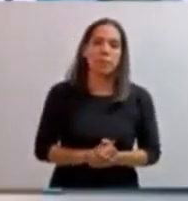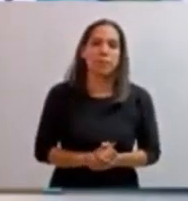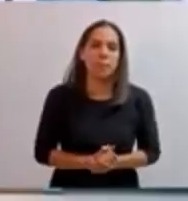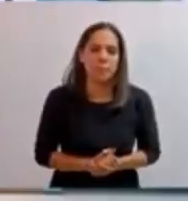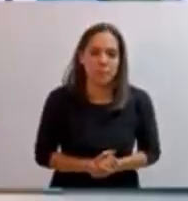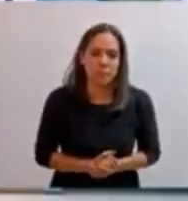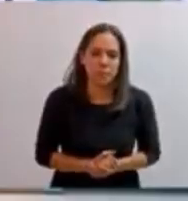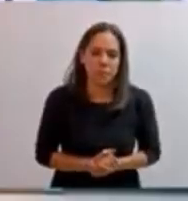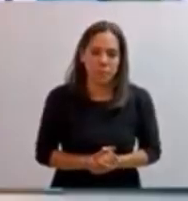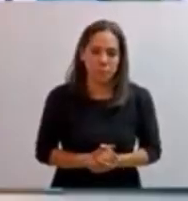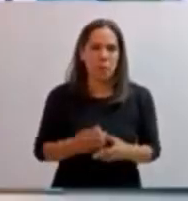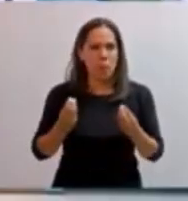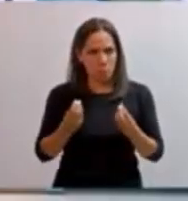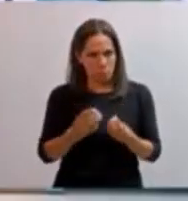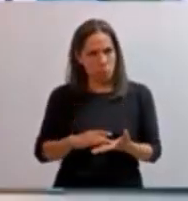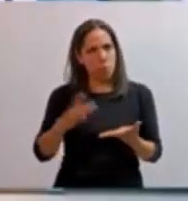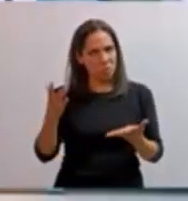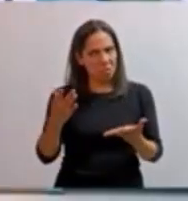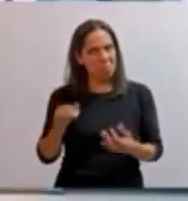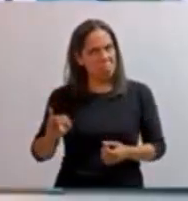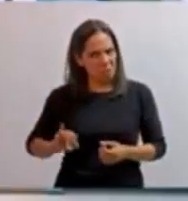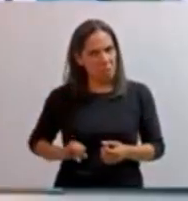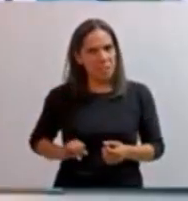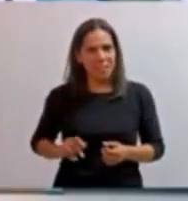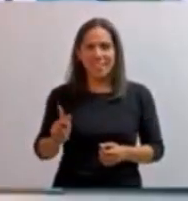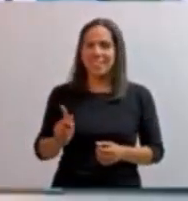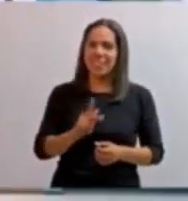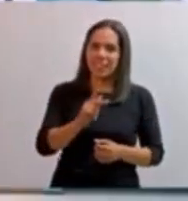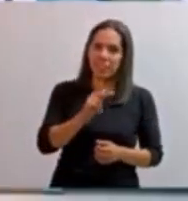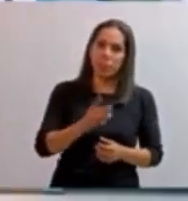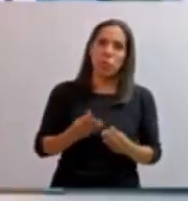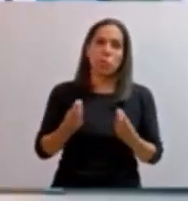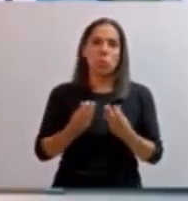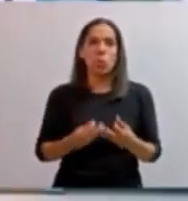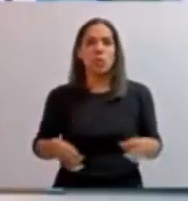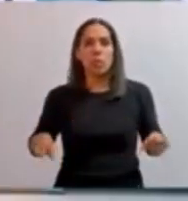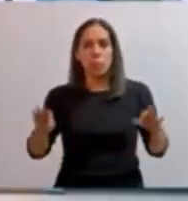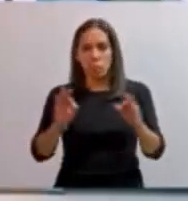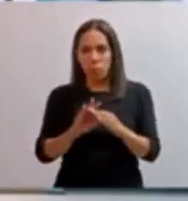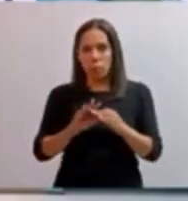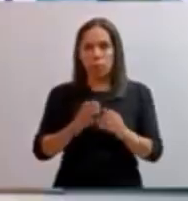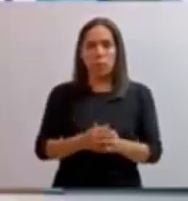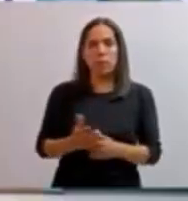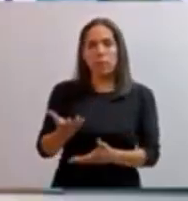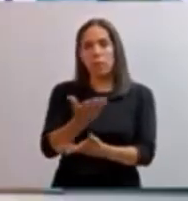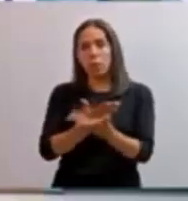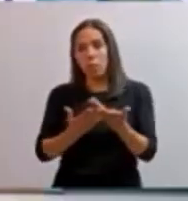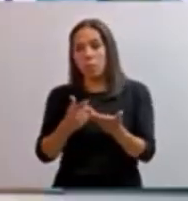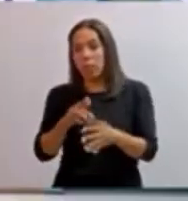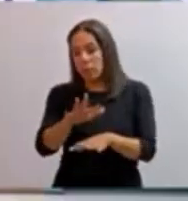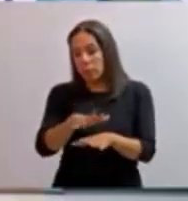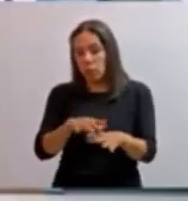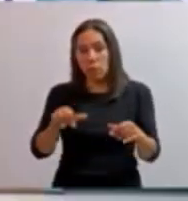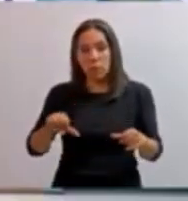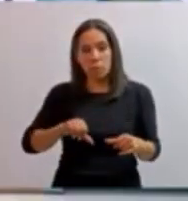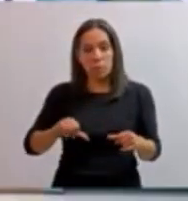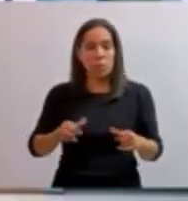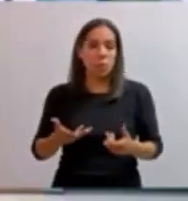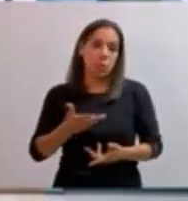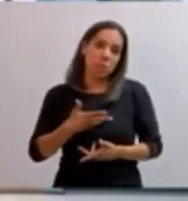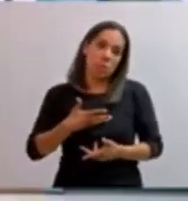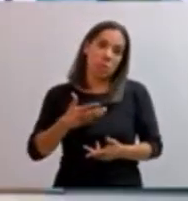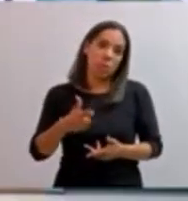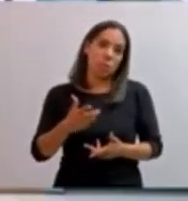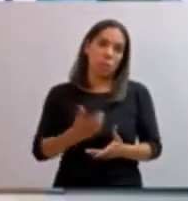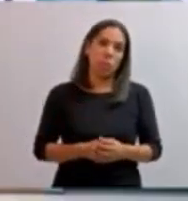pregunta que me parece muy, muy interesante. Es importante compartir con la audiencia que la